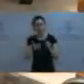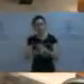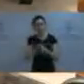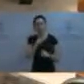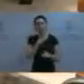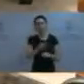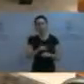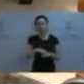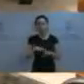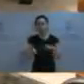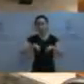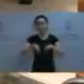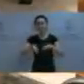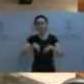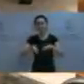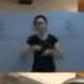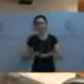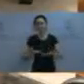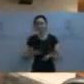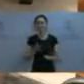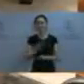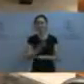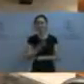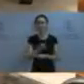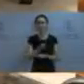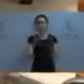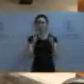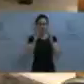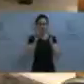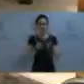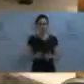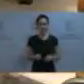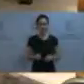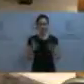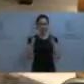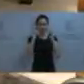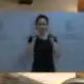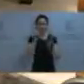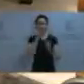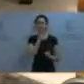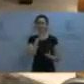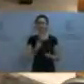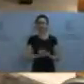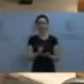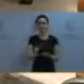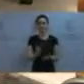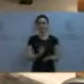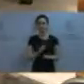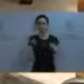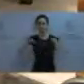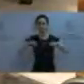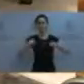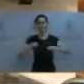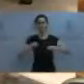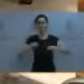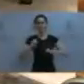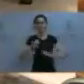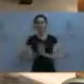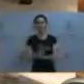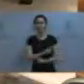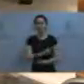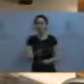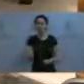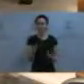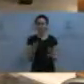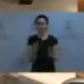ayudas a desplazamiento para la asistencia a cursos de formación, formación con compromiso de contratación, ayudas para prácticas no laborales con